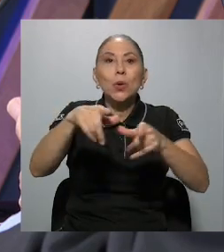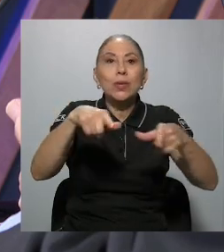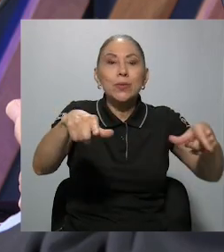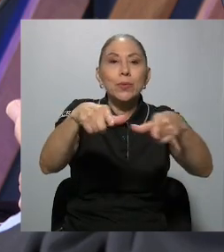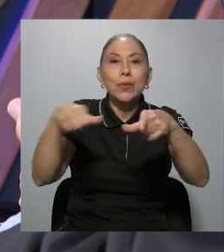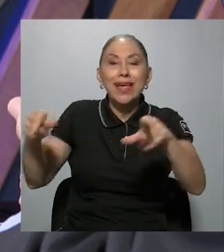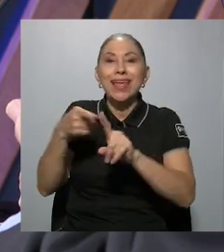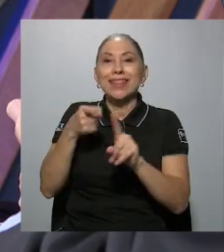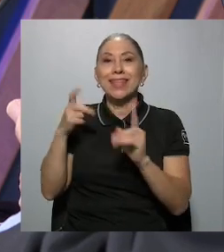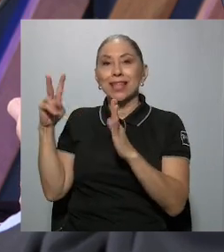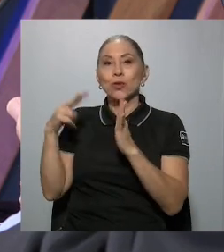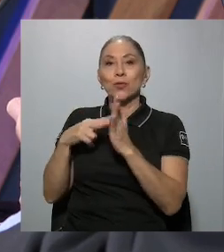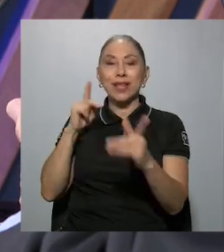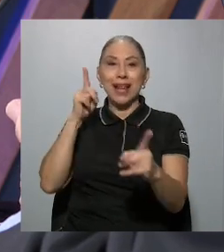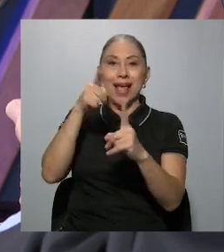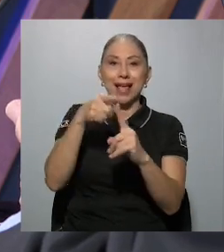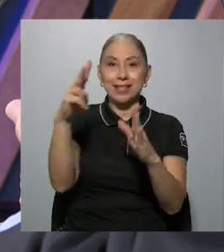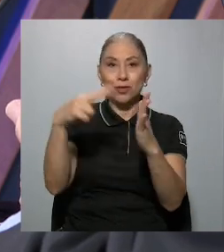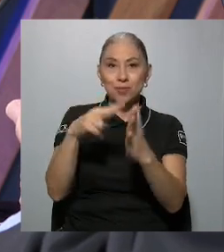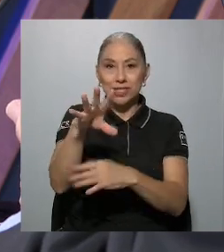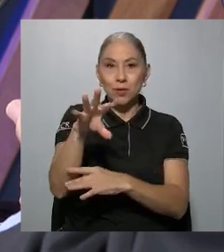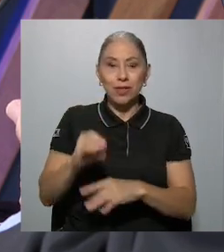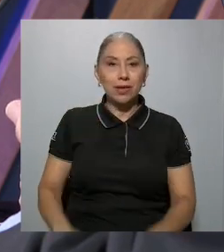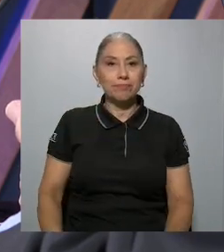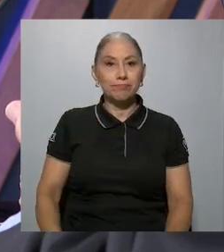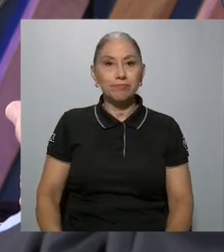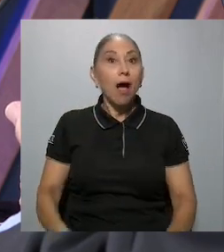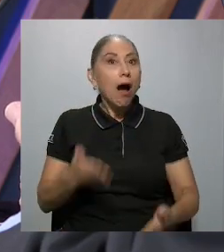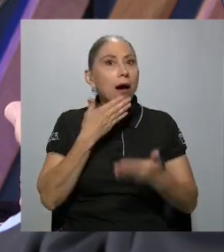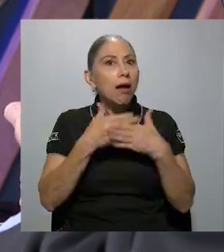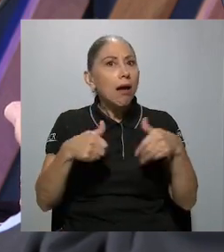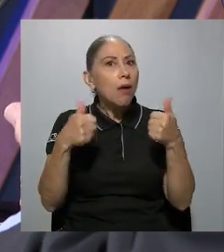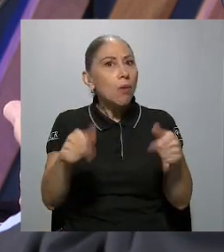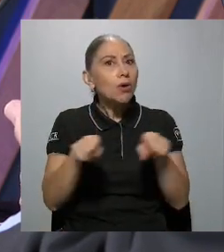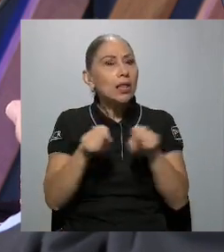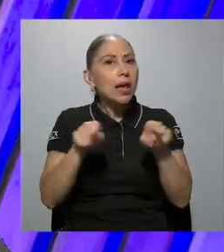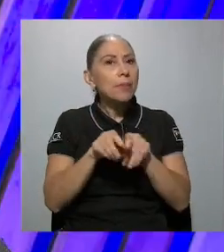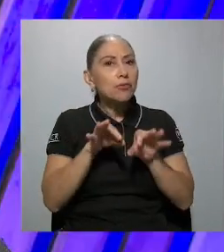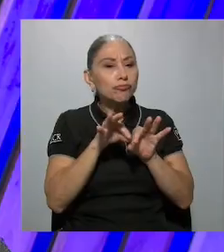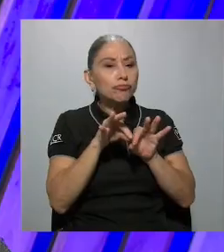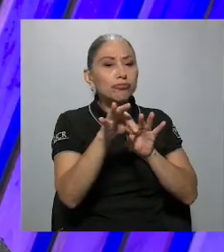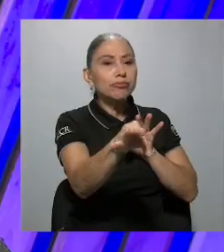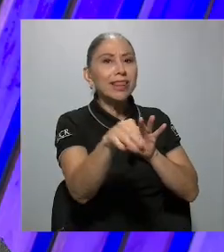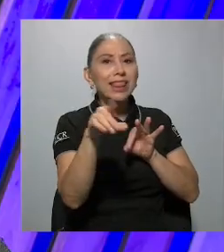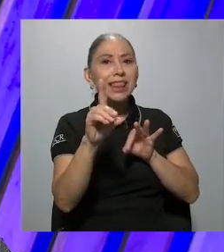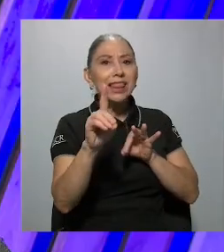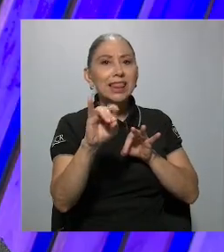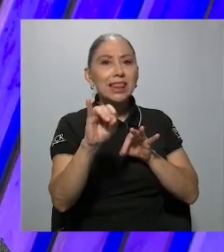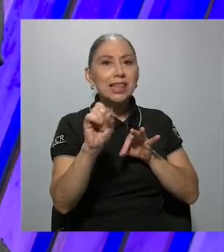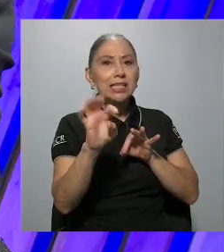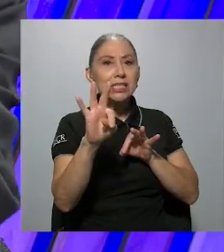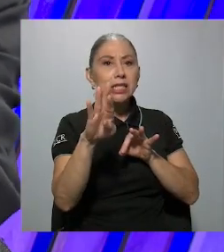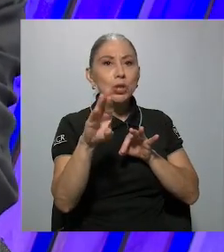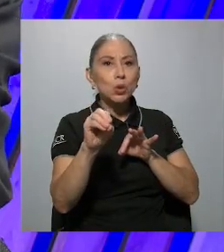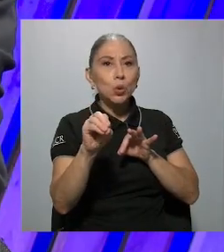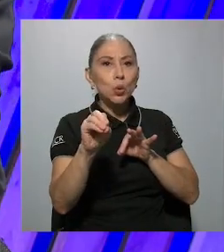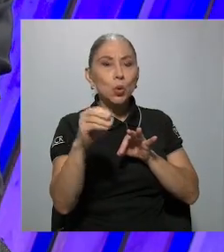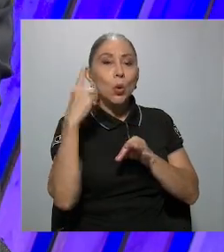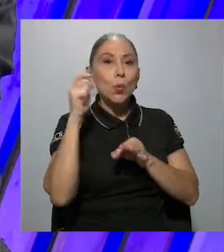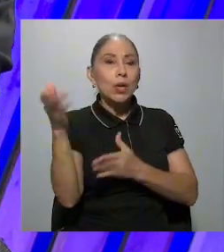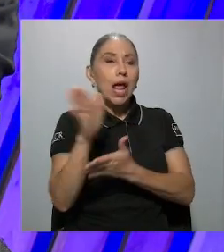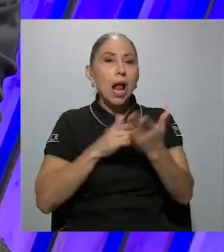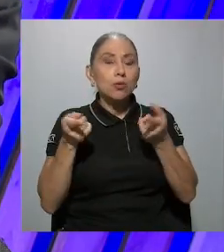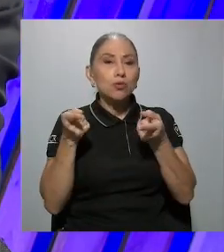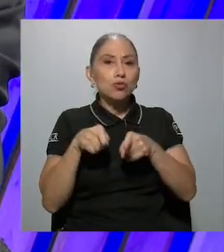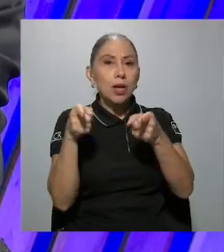planificación, cubre el periodo del 2000 al 2050. Qué bueno que también está distrito, porque